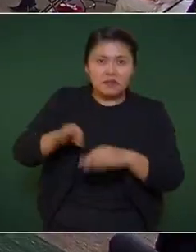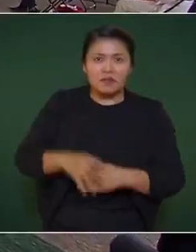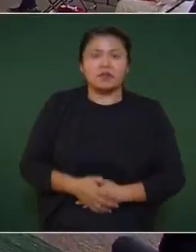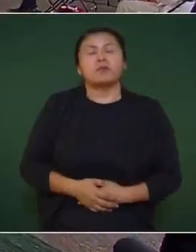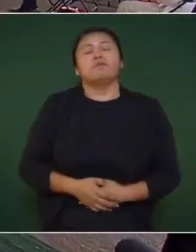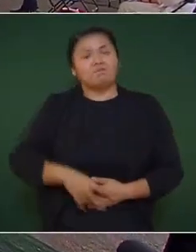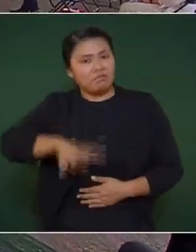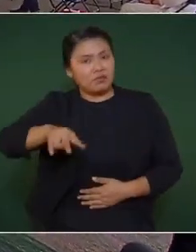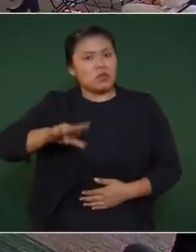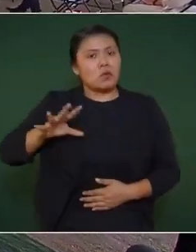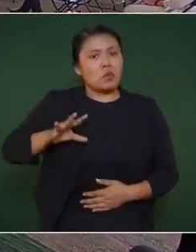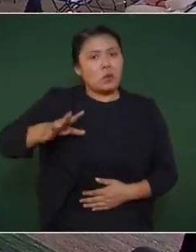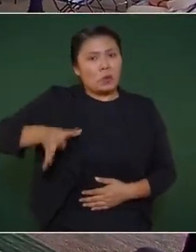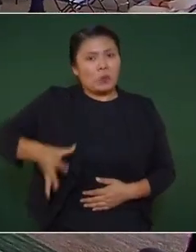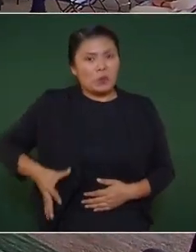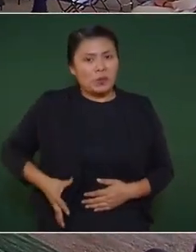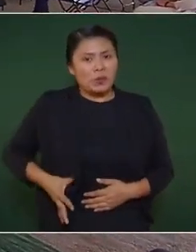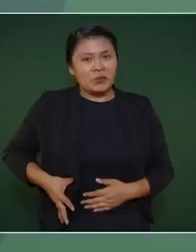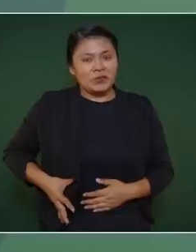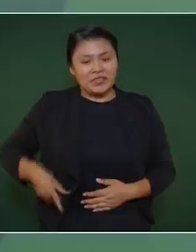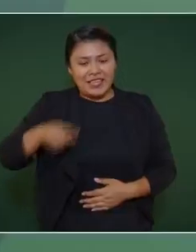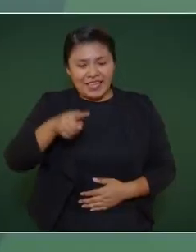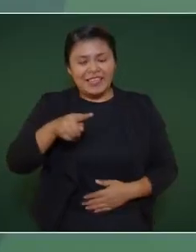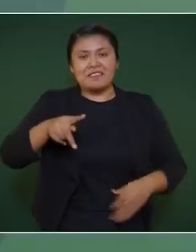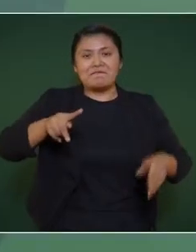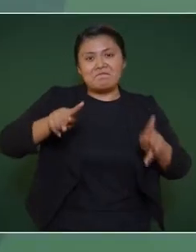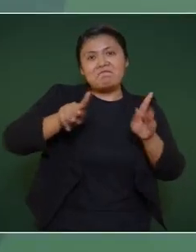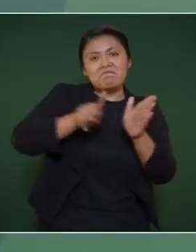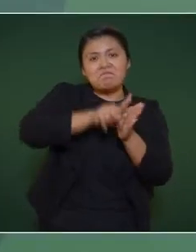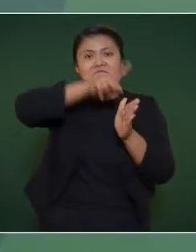del gremio, periodista.